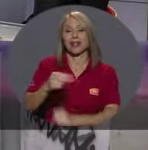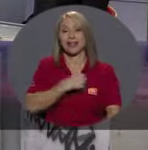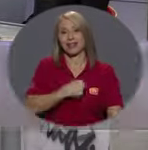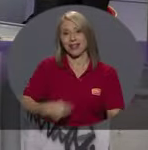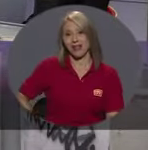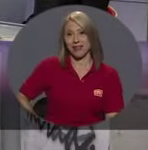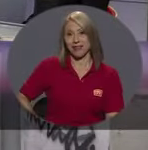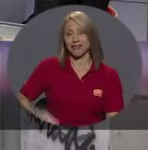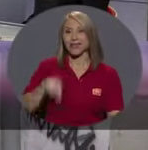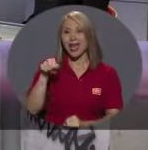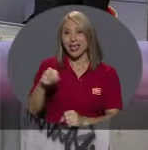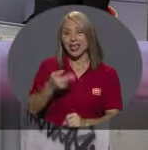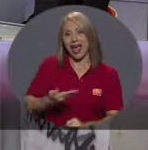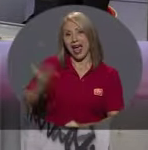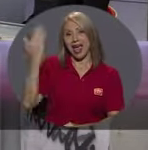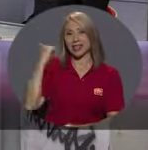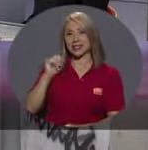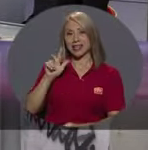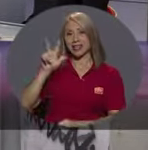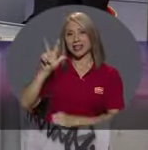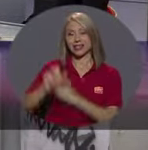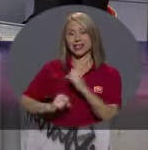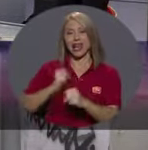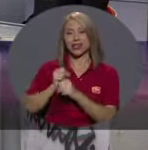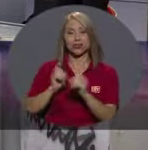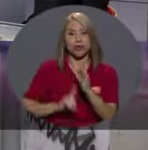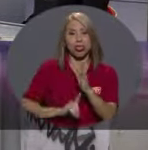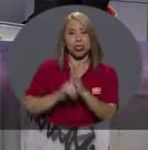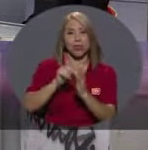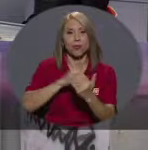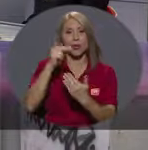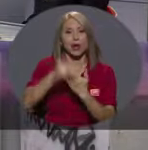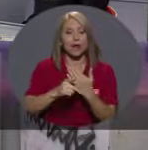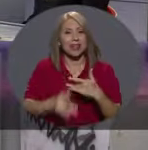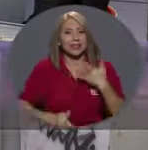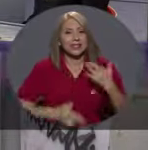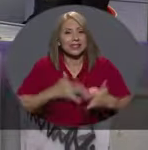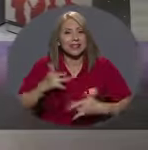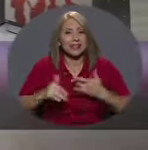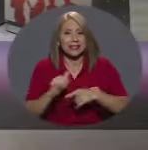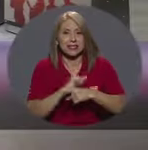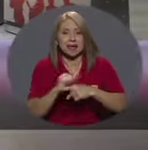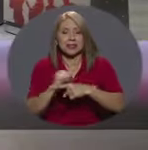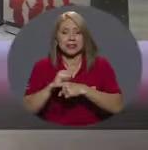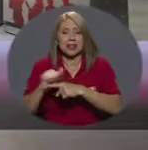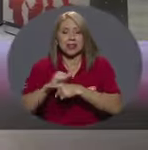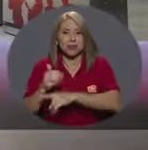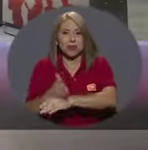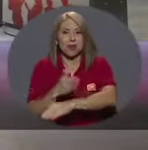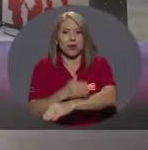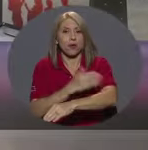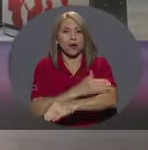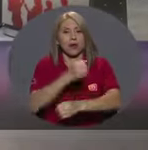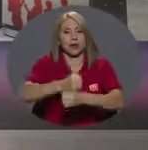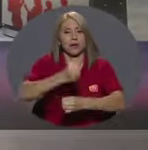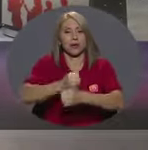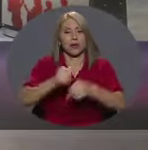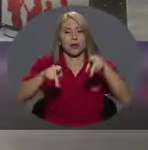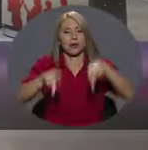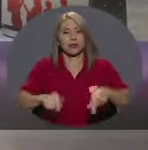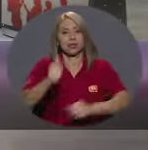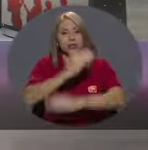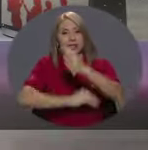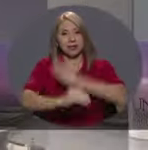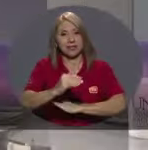ellas, la Municipalidad de Heredia, donde se desarrolla desde hace 3 años un programa de sensibilización y capacitación para mejorar las condiciones de empleo